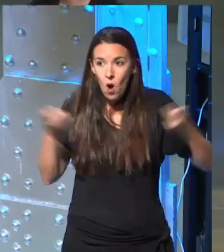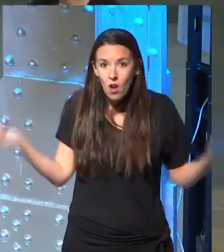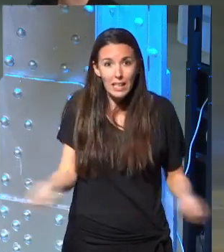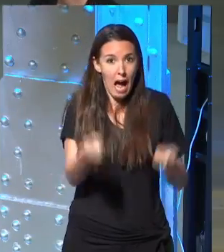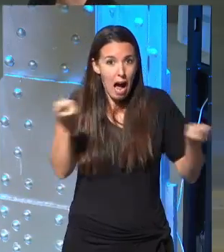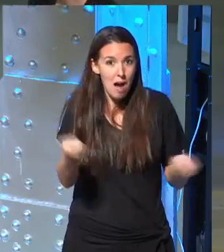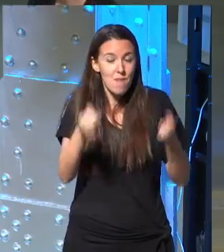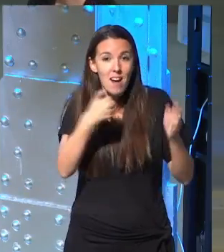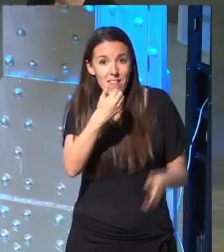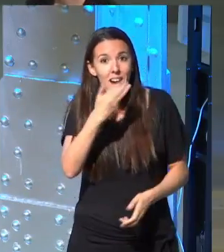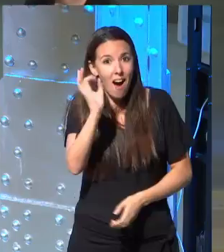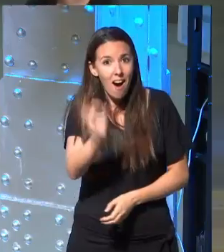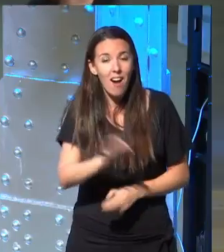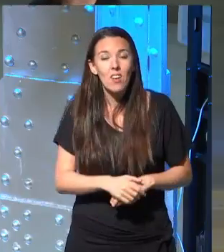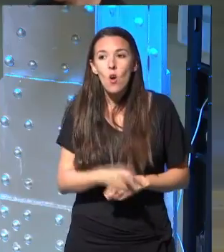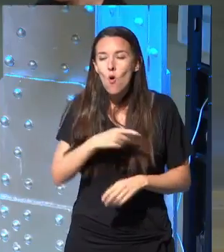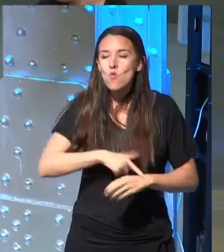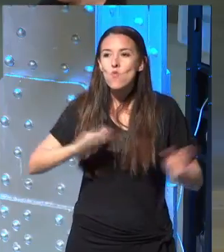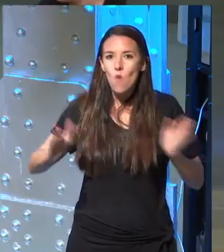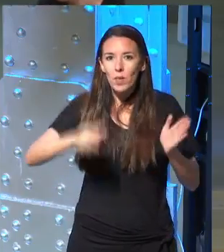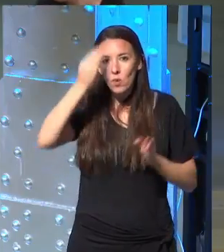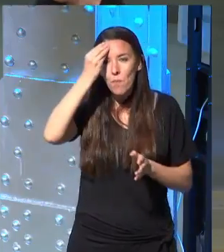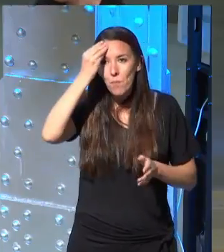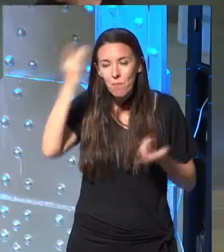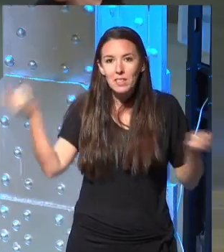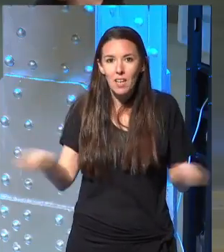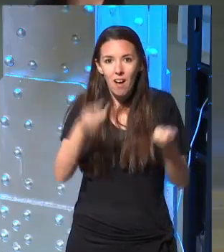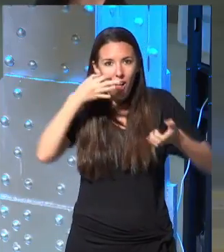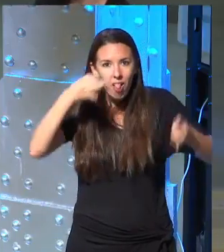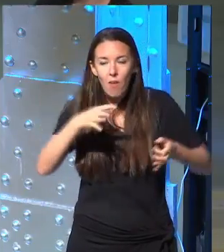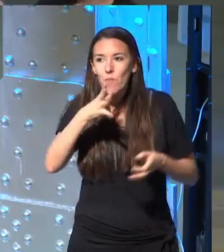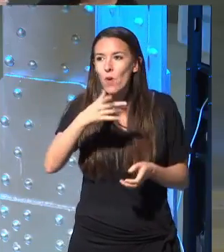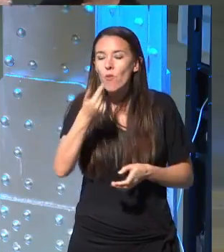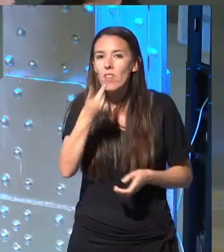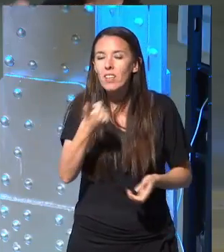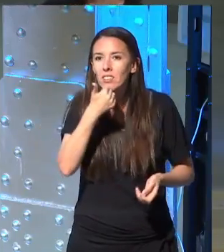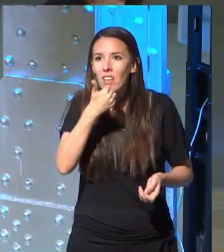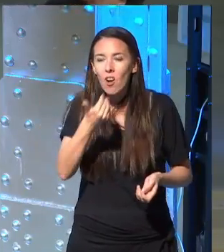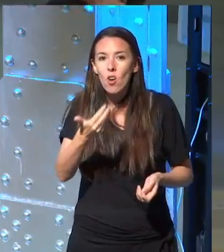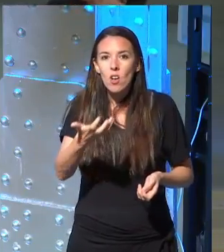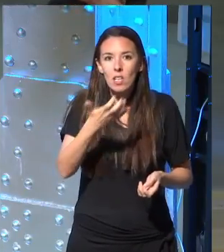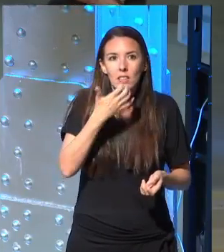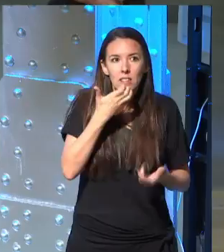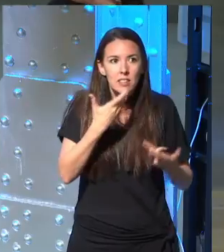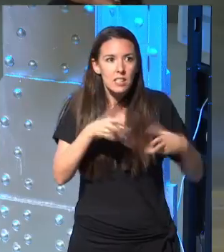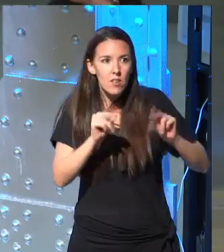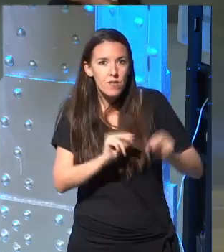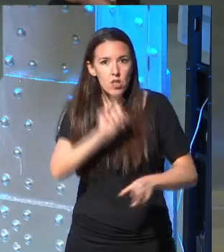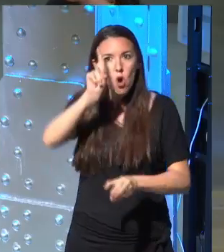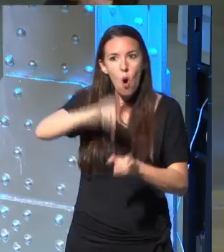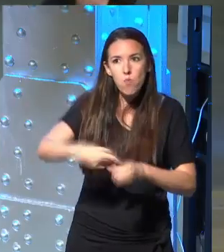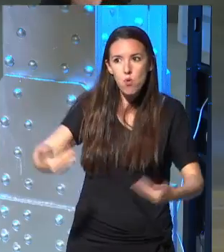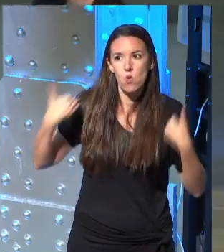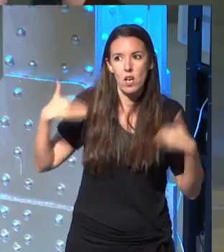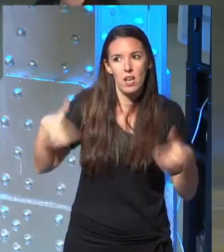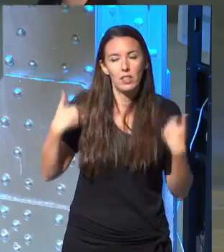¿no? Una campaña sí, de nada. Sí. Yo hubo un momento en que pensé que era una campaña real, porque dijiste, si termino, me apunto al gimnasio, no